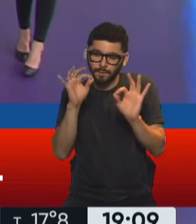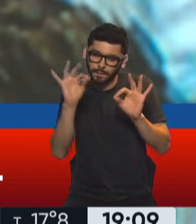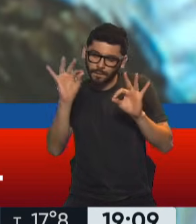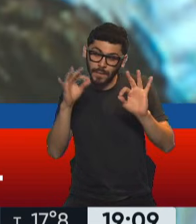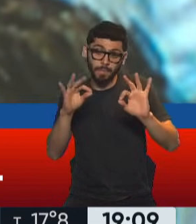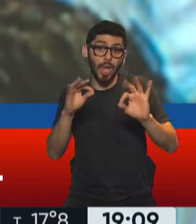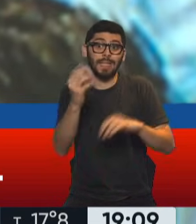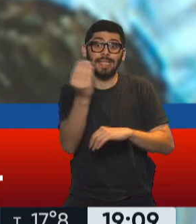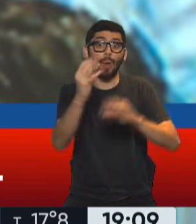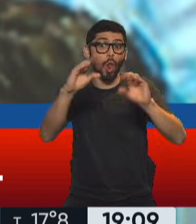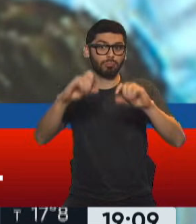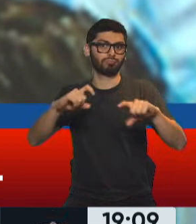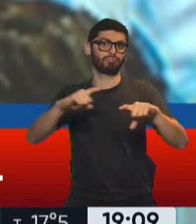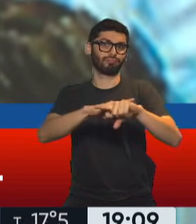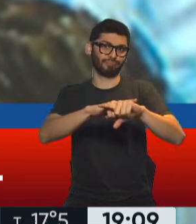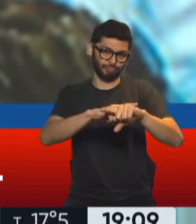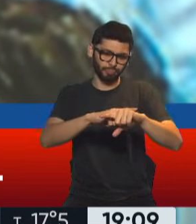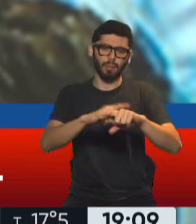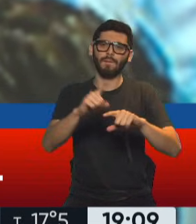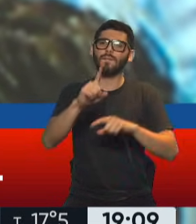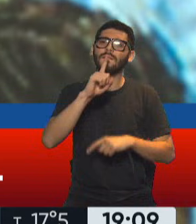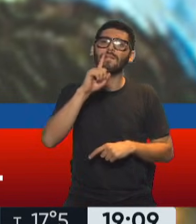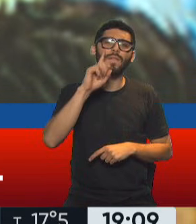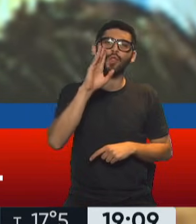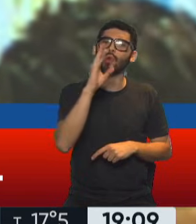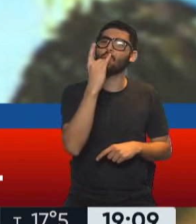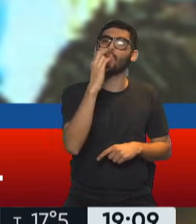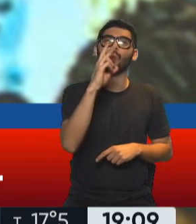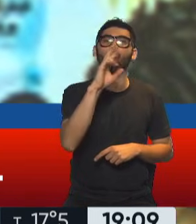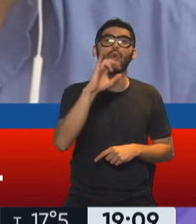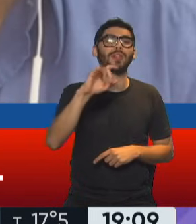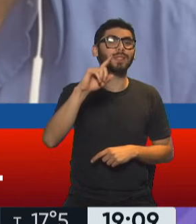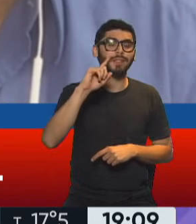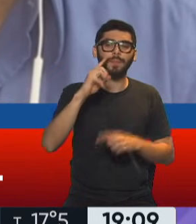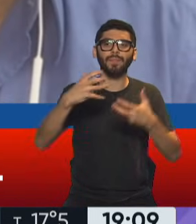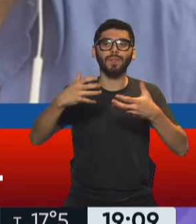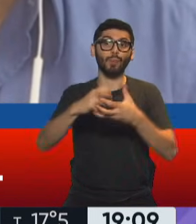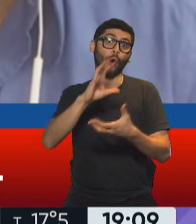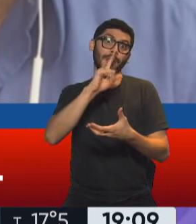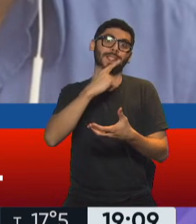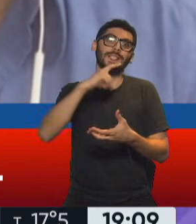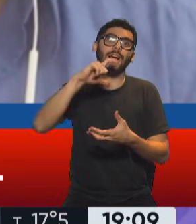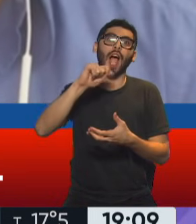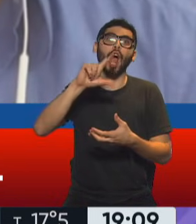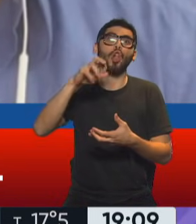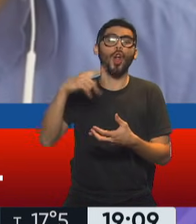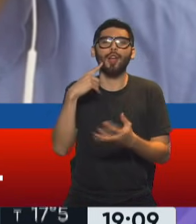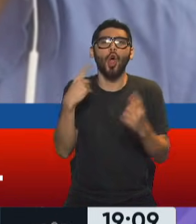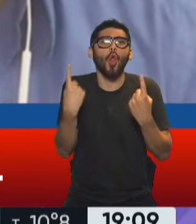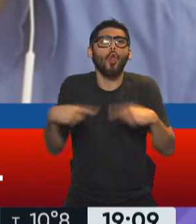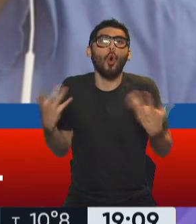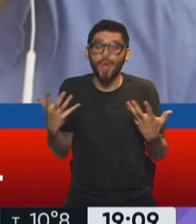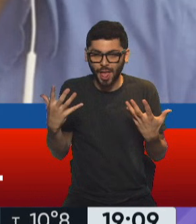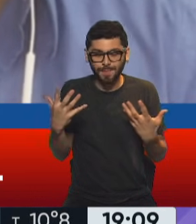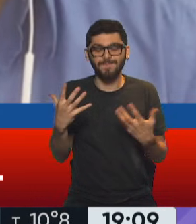próximo sábado por la noche. Pablo Tiburci, ¿qué novedades hay en este momento del equipo de Lionel Scaloni? ¿Cómo estás? ¿Cómo estás, Gaby? Bueno, a la